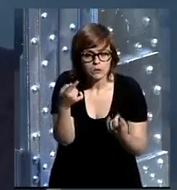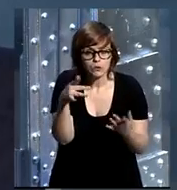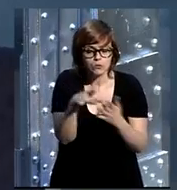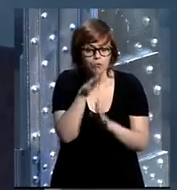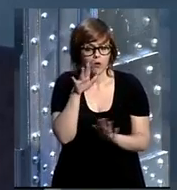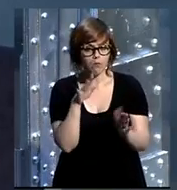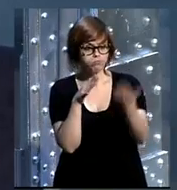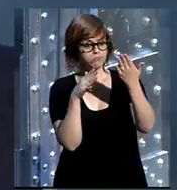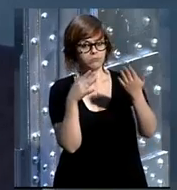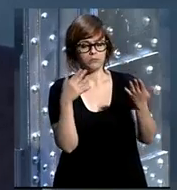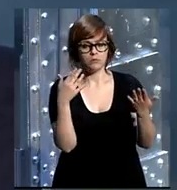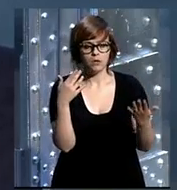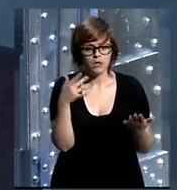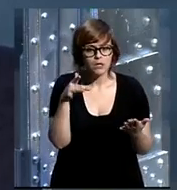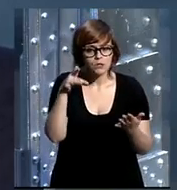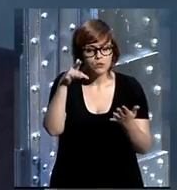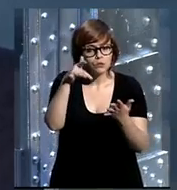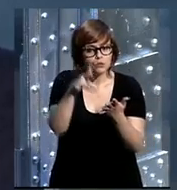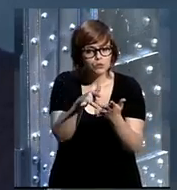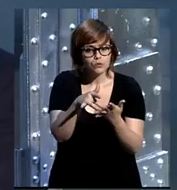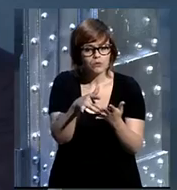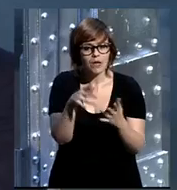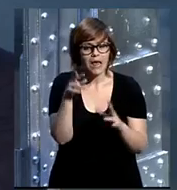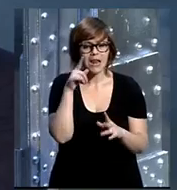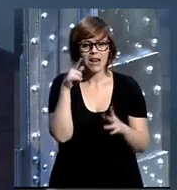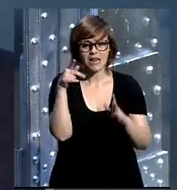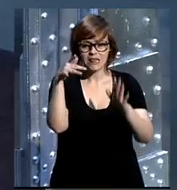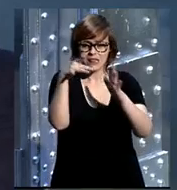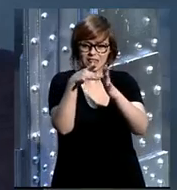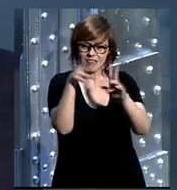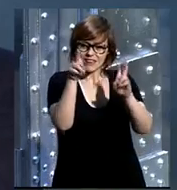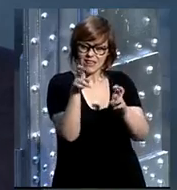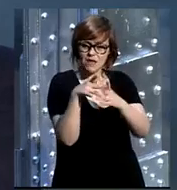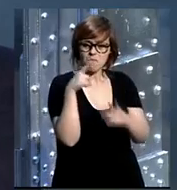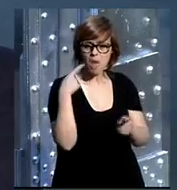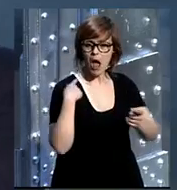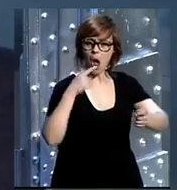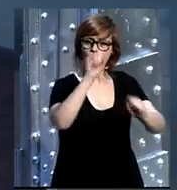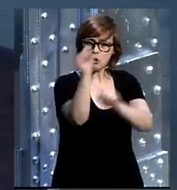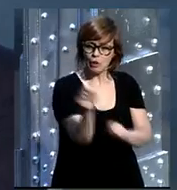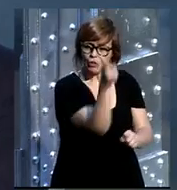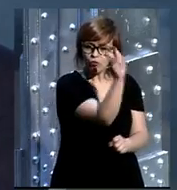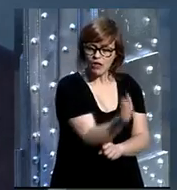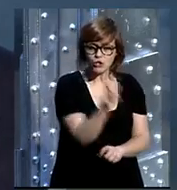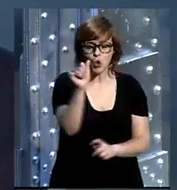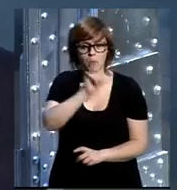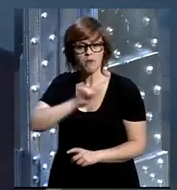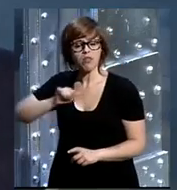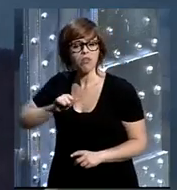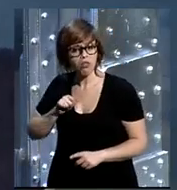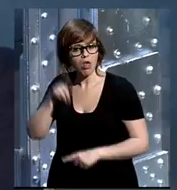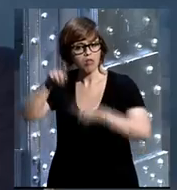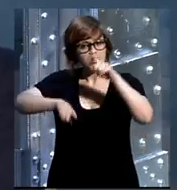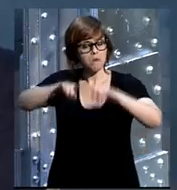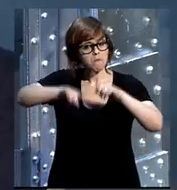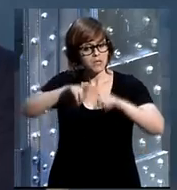ahora, y es que hay diferencias en cuanto al régimen de protección de datos y de privacidad, teniendo en